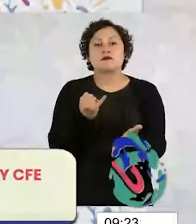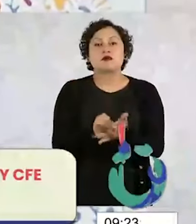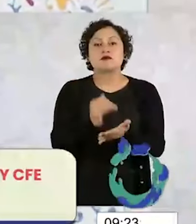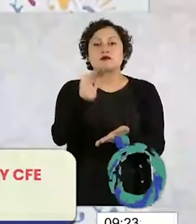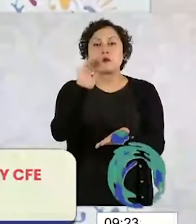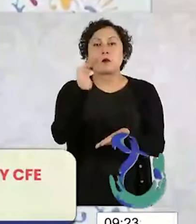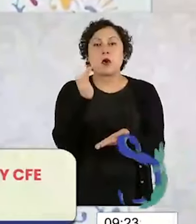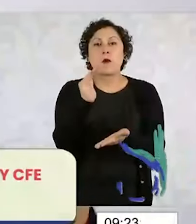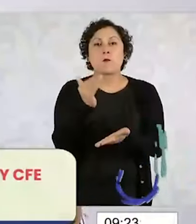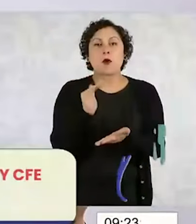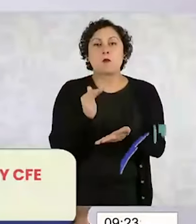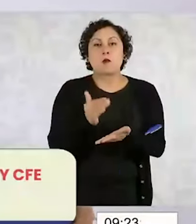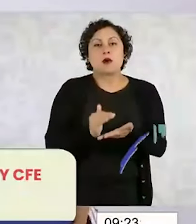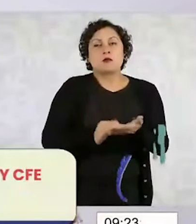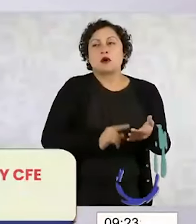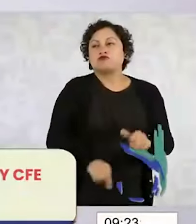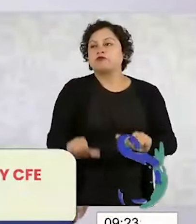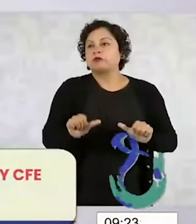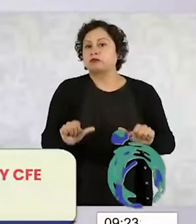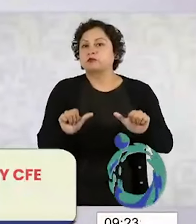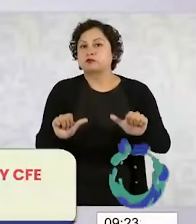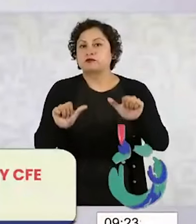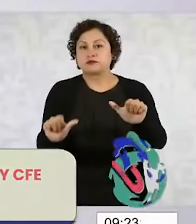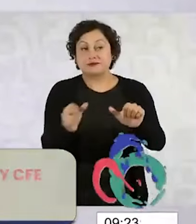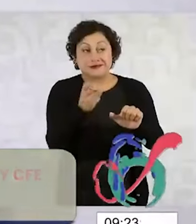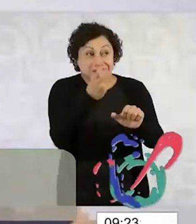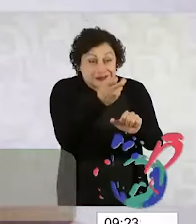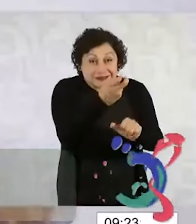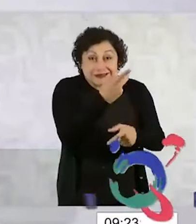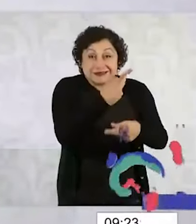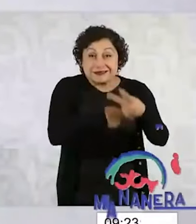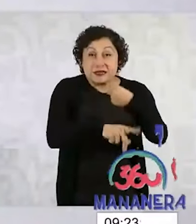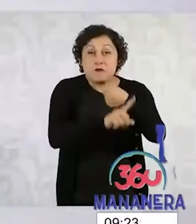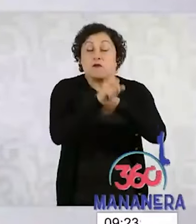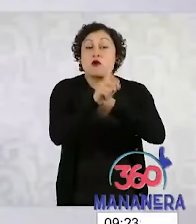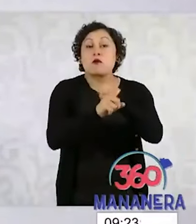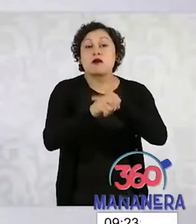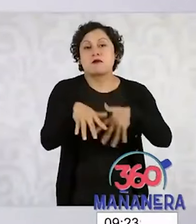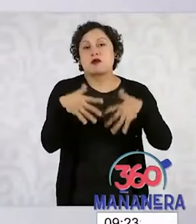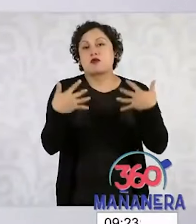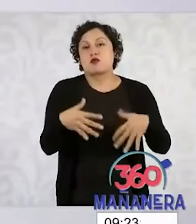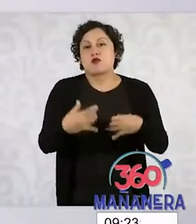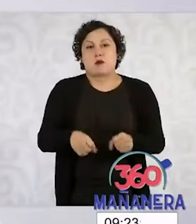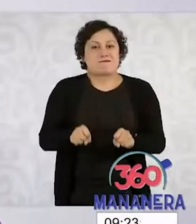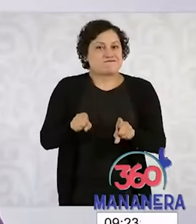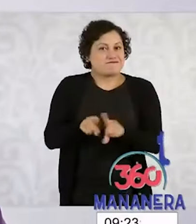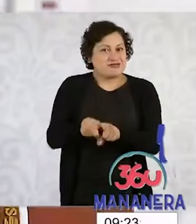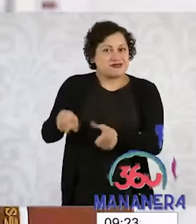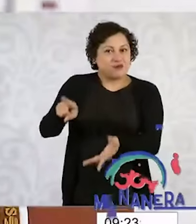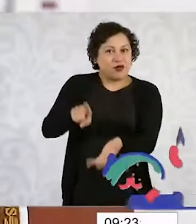transmisión todo esto generó un problema Incluso en el propio